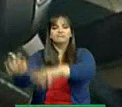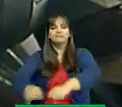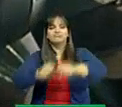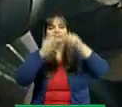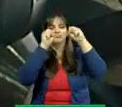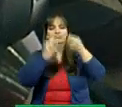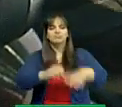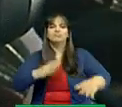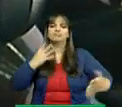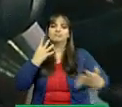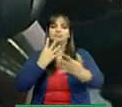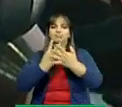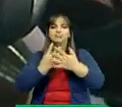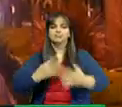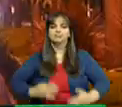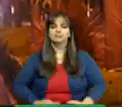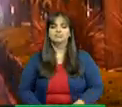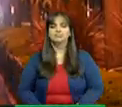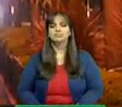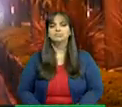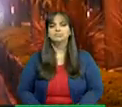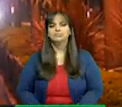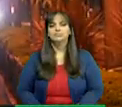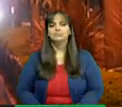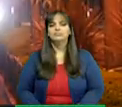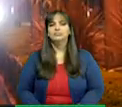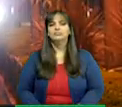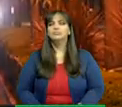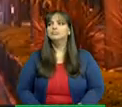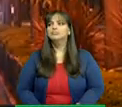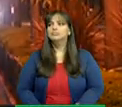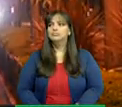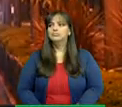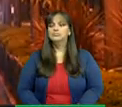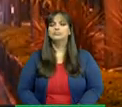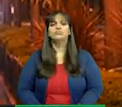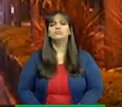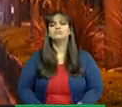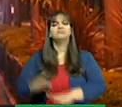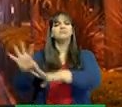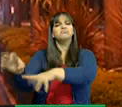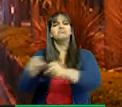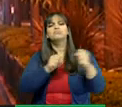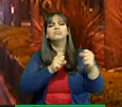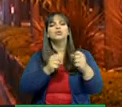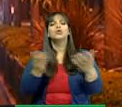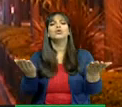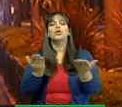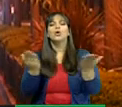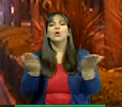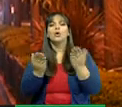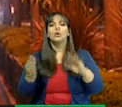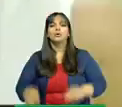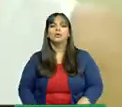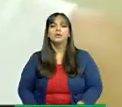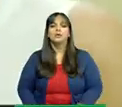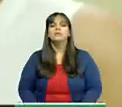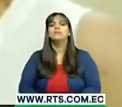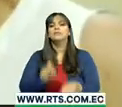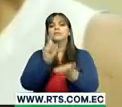de asesinato contra el jurista. El sujeto fue arrestado en el cantón Villamil Playas, provincia de